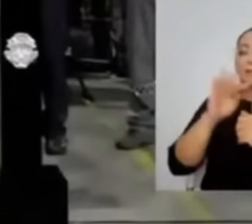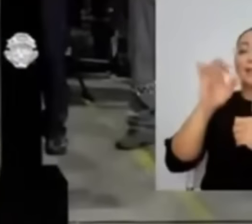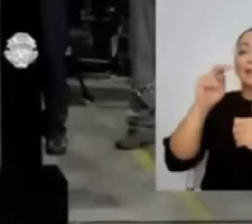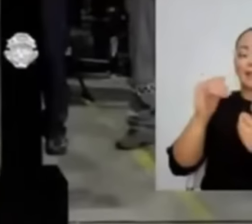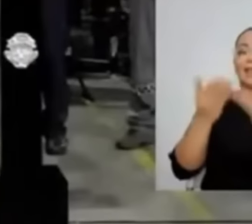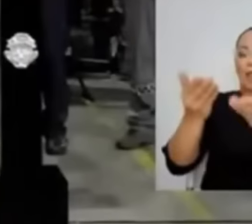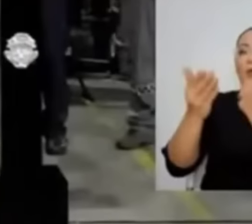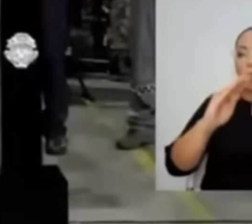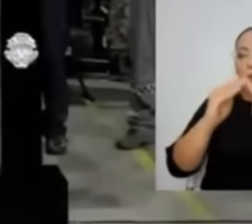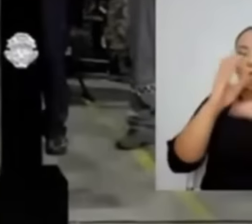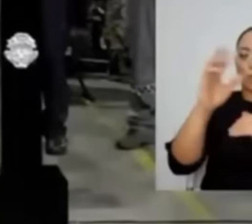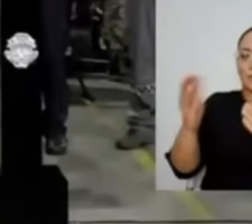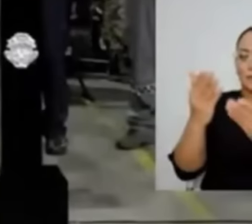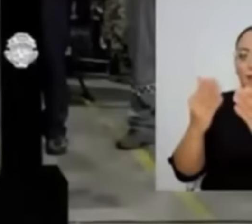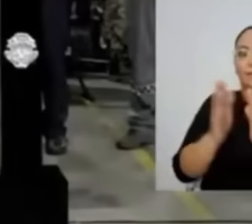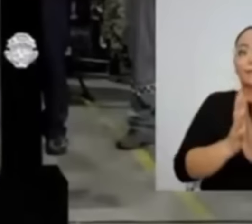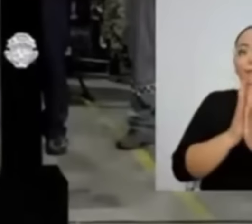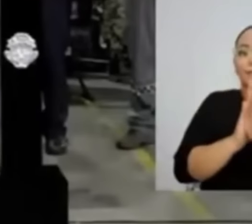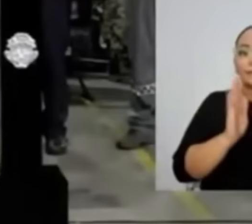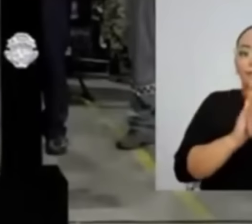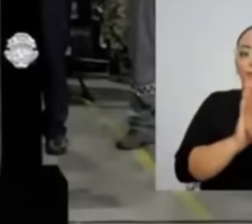pueblo costarricense, me decían.